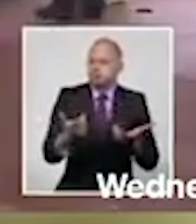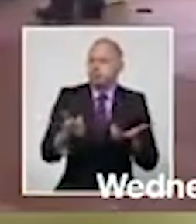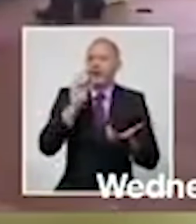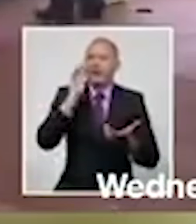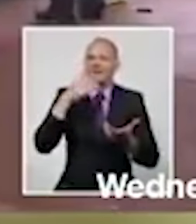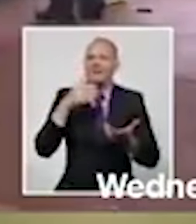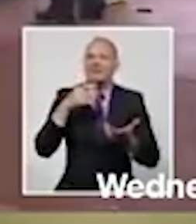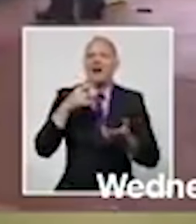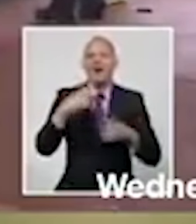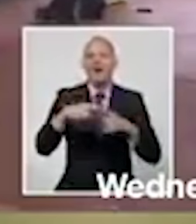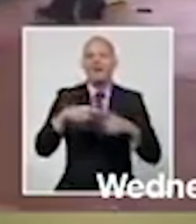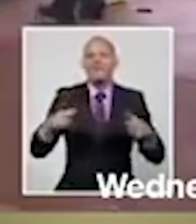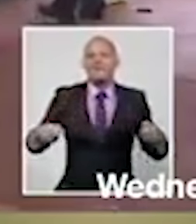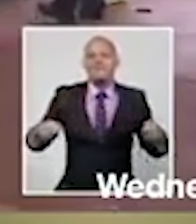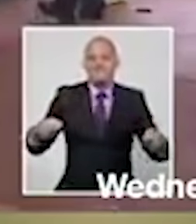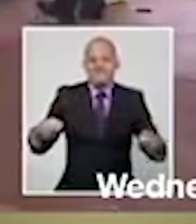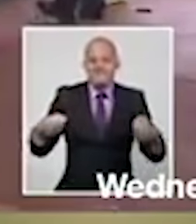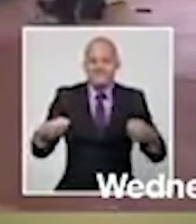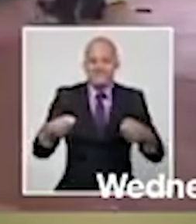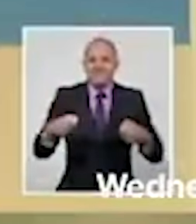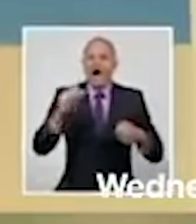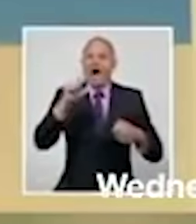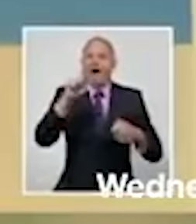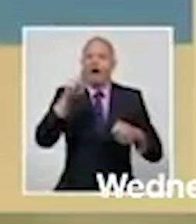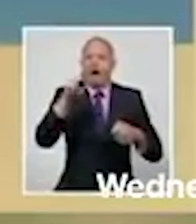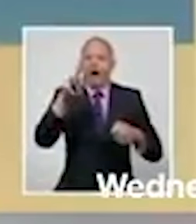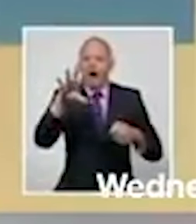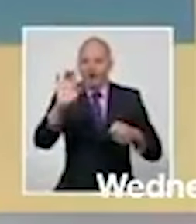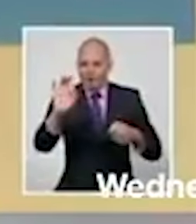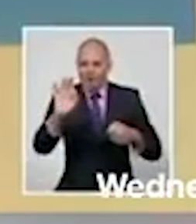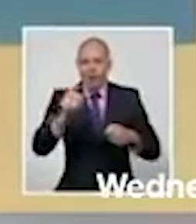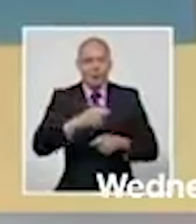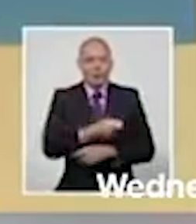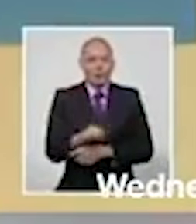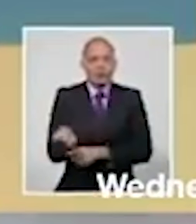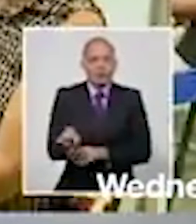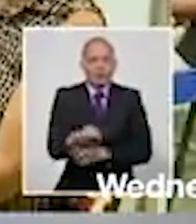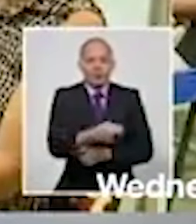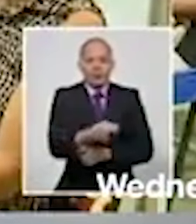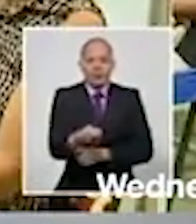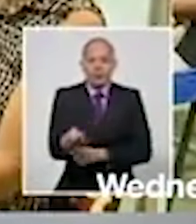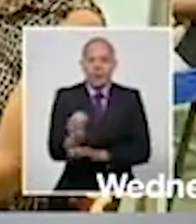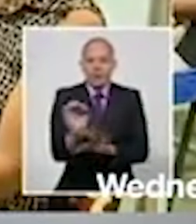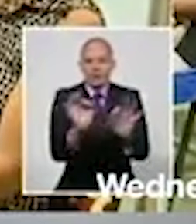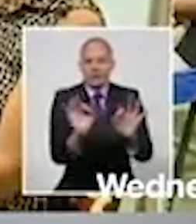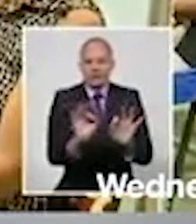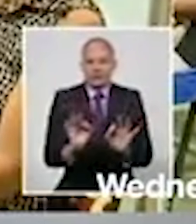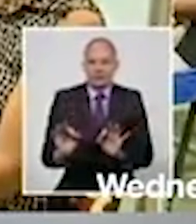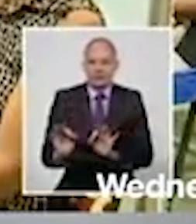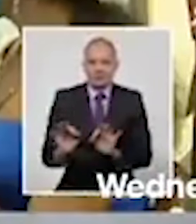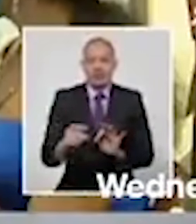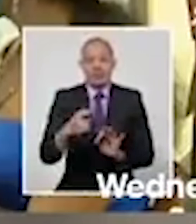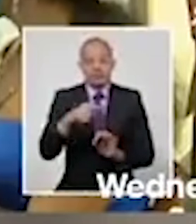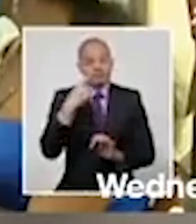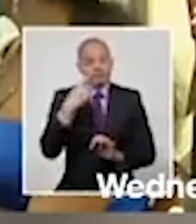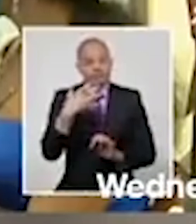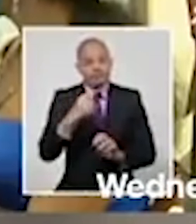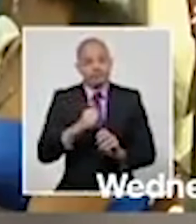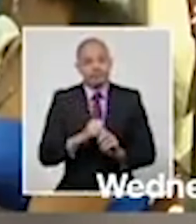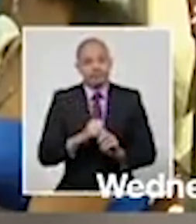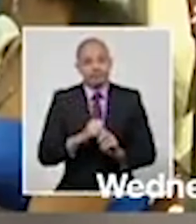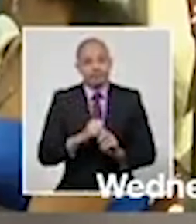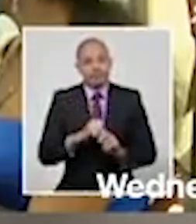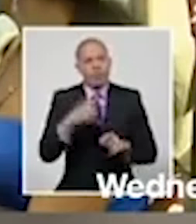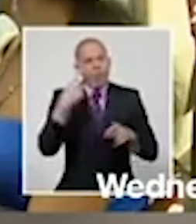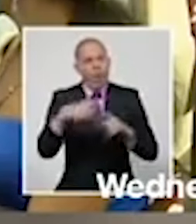hasta el momento, solo anuncian una operación semanal todos los jueves desde el aeropuerto de